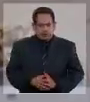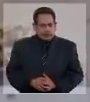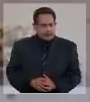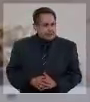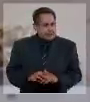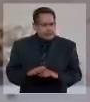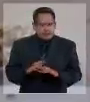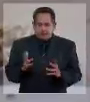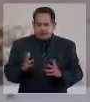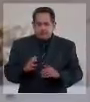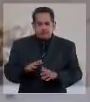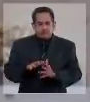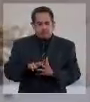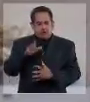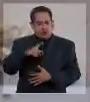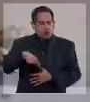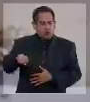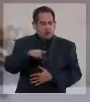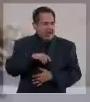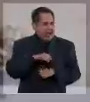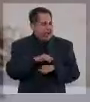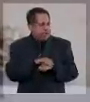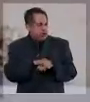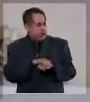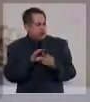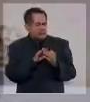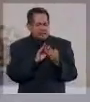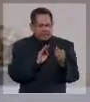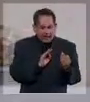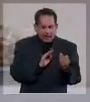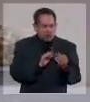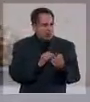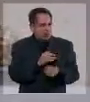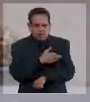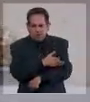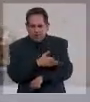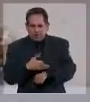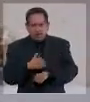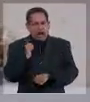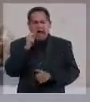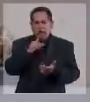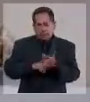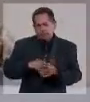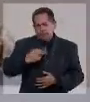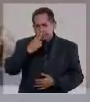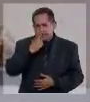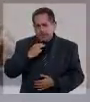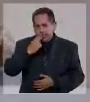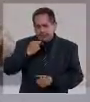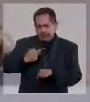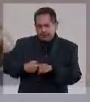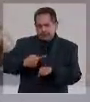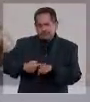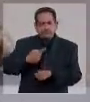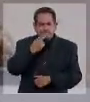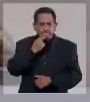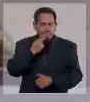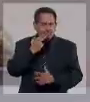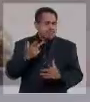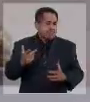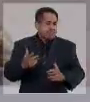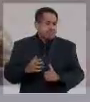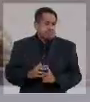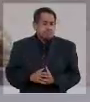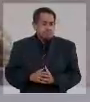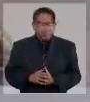Prácticamente todos tenemos un amigo cercano, un familiar, que padece diabetes en nuestro país. Somos uno de